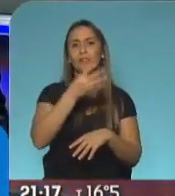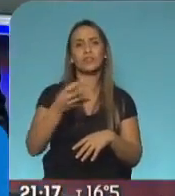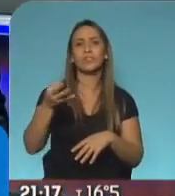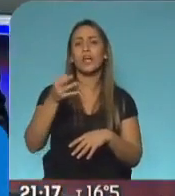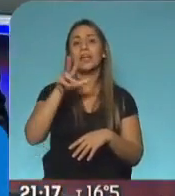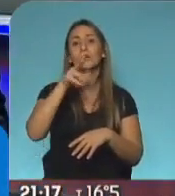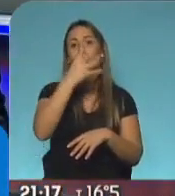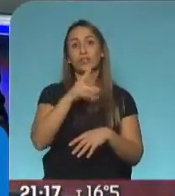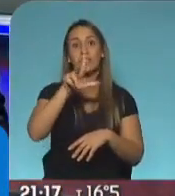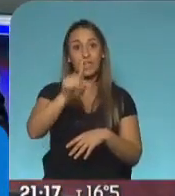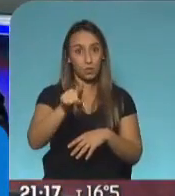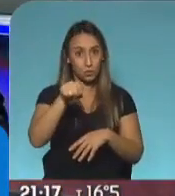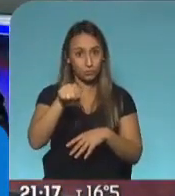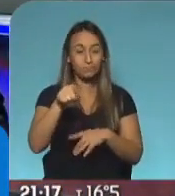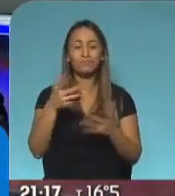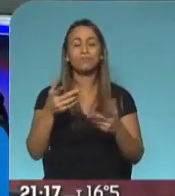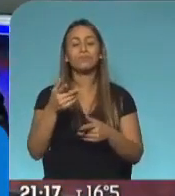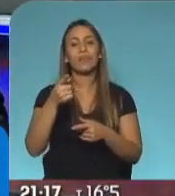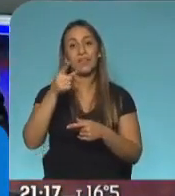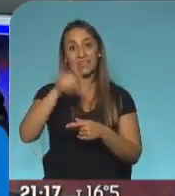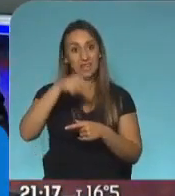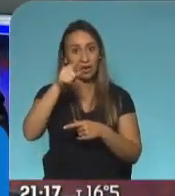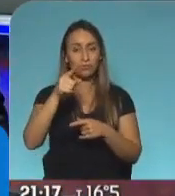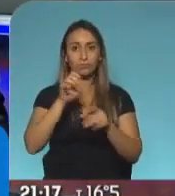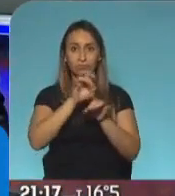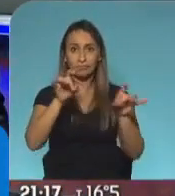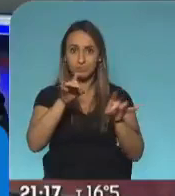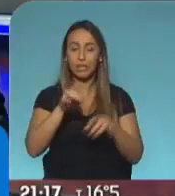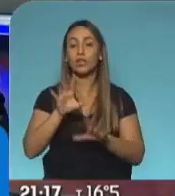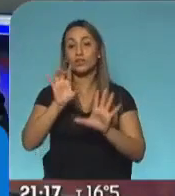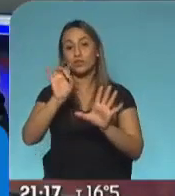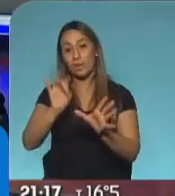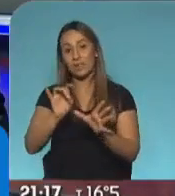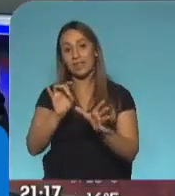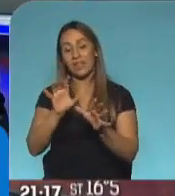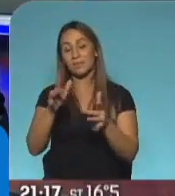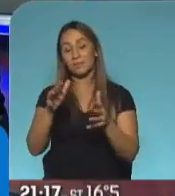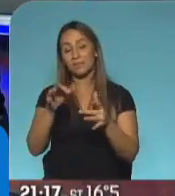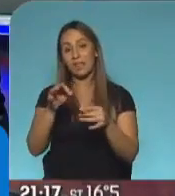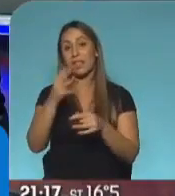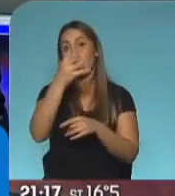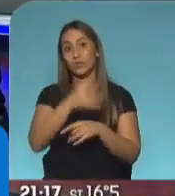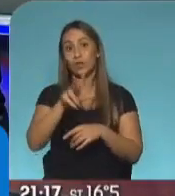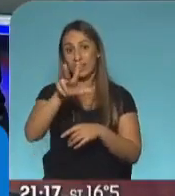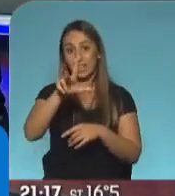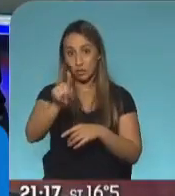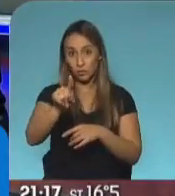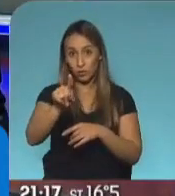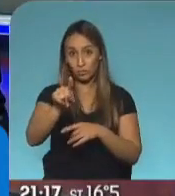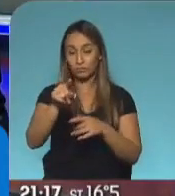contagiaron bueno solo ciento treinta y uno de esos cuatrocientos treinta de esos 431